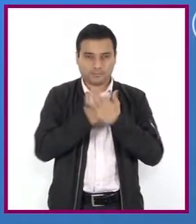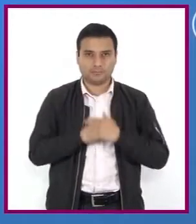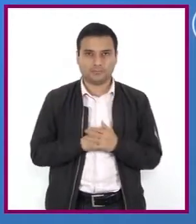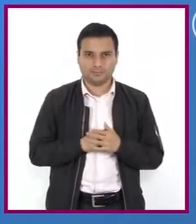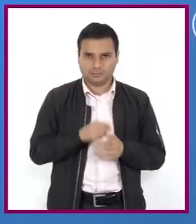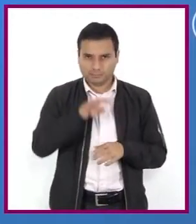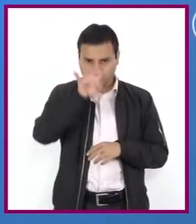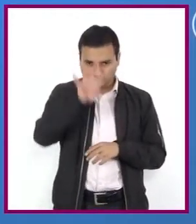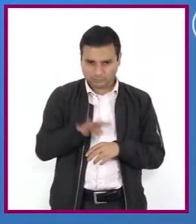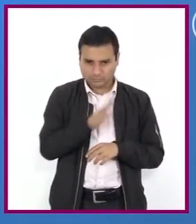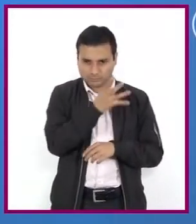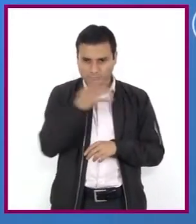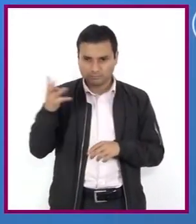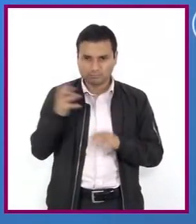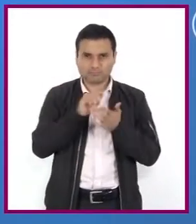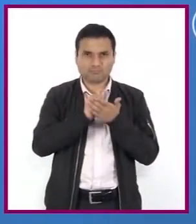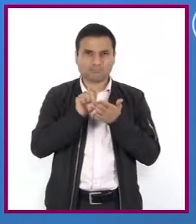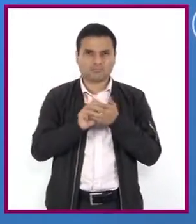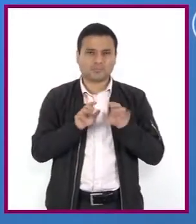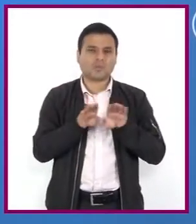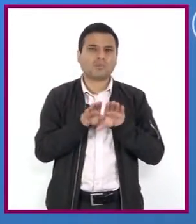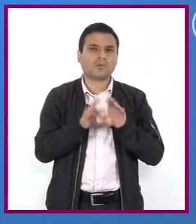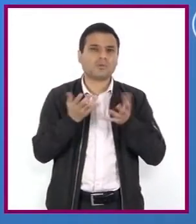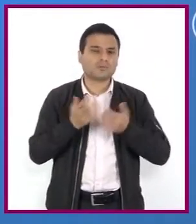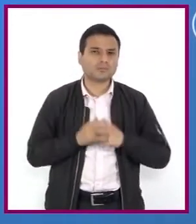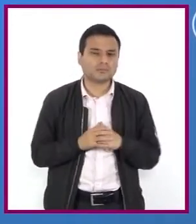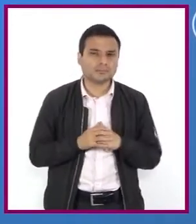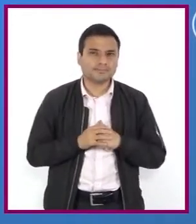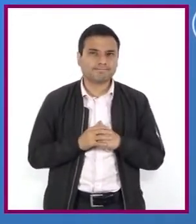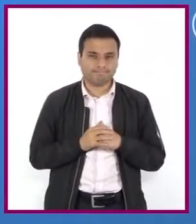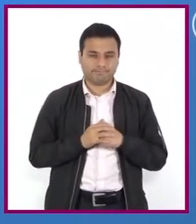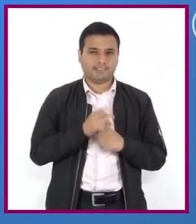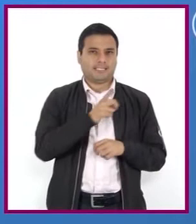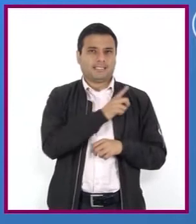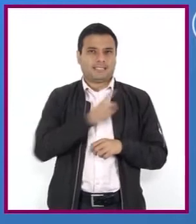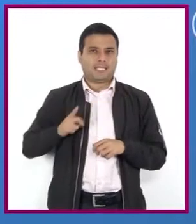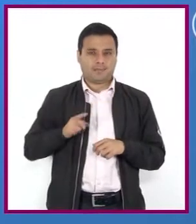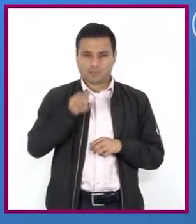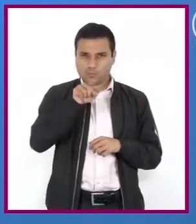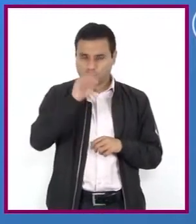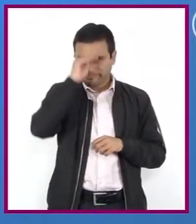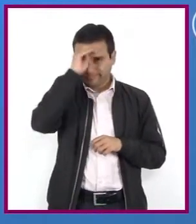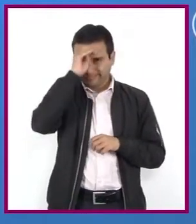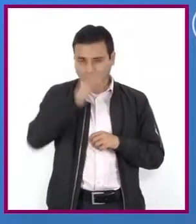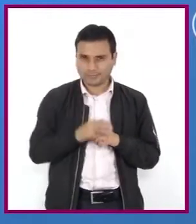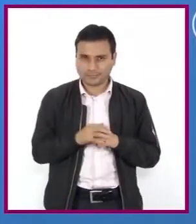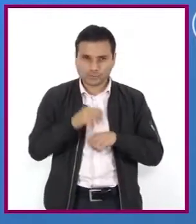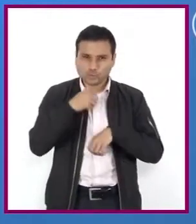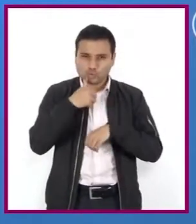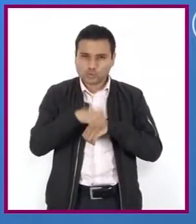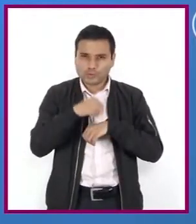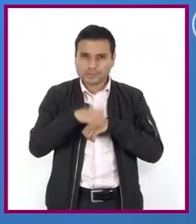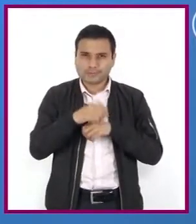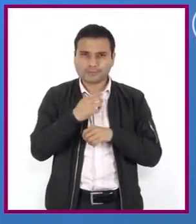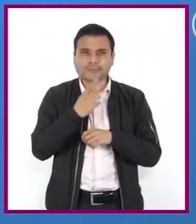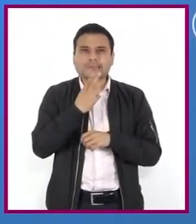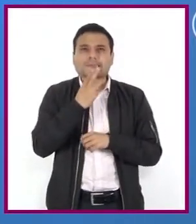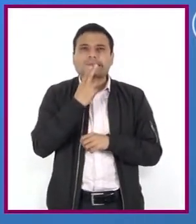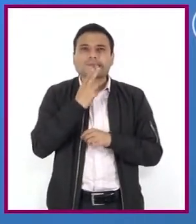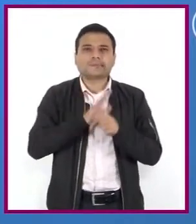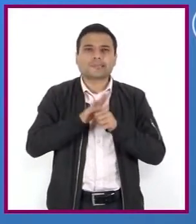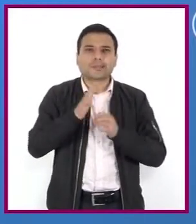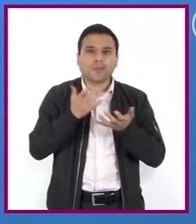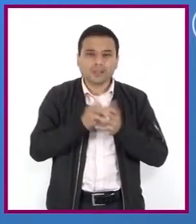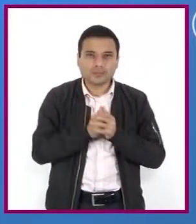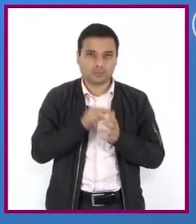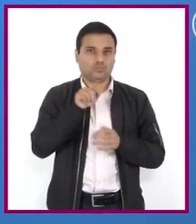obtener la tabulación de una expresión algebraica, nosotros debemos decidir qué valores son de mayor utilidad para que la gráfica nos aporte